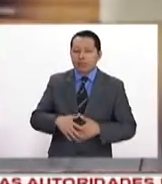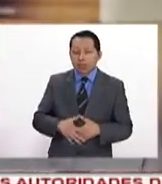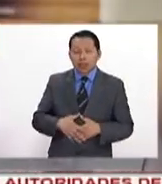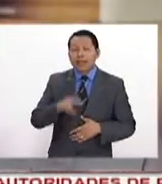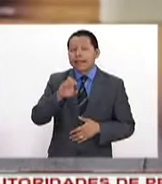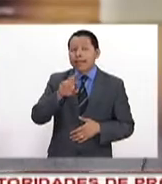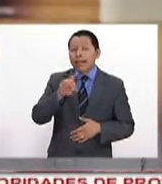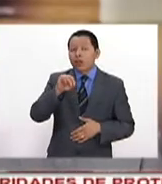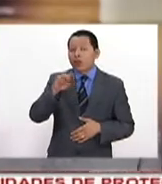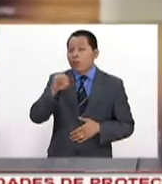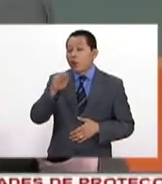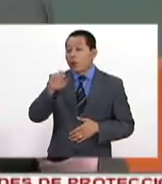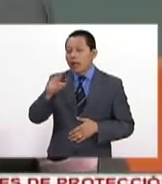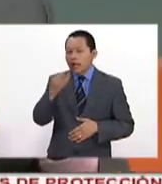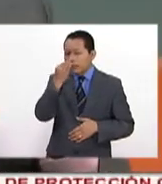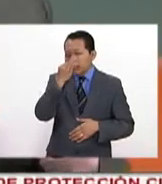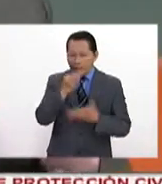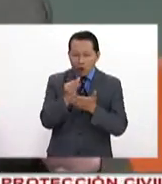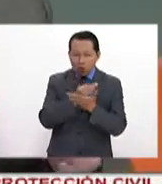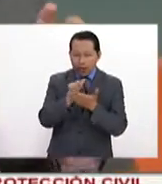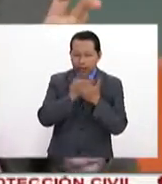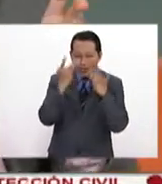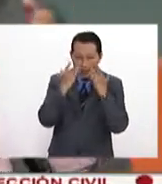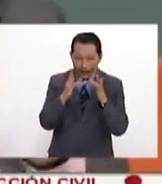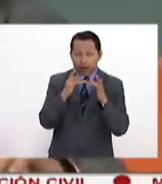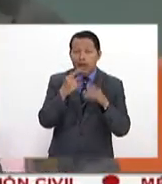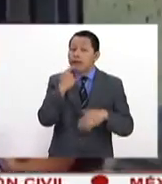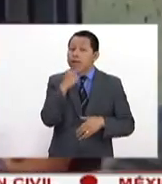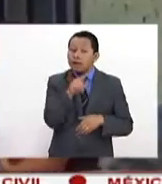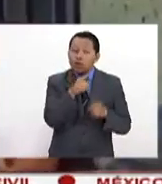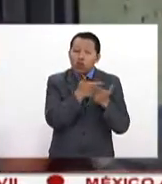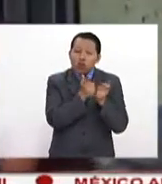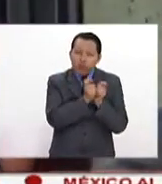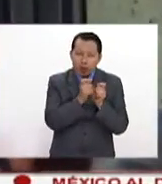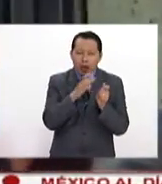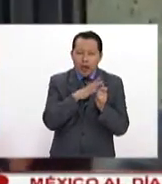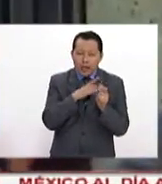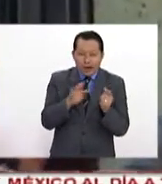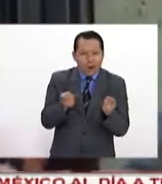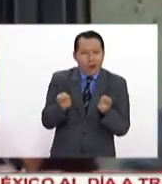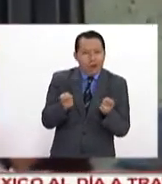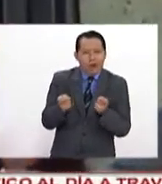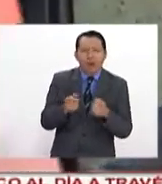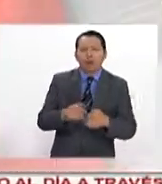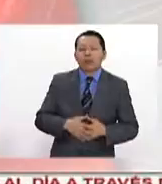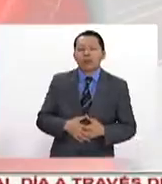Ricardo Monreal, con un pie fuera de Morena, acusa a un pequeño grupo de controlar el partido.